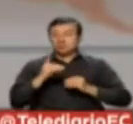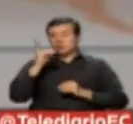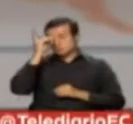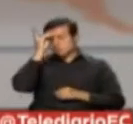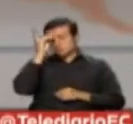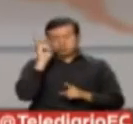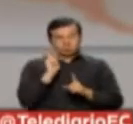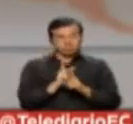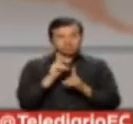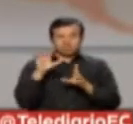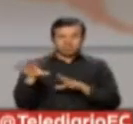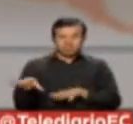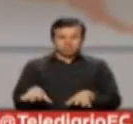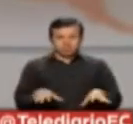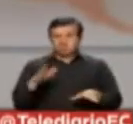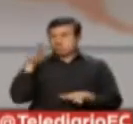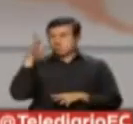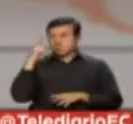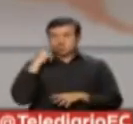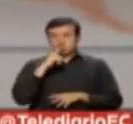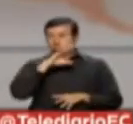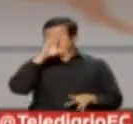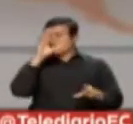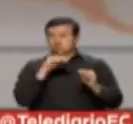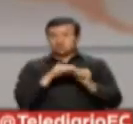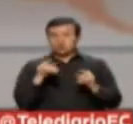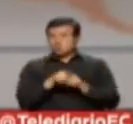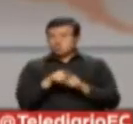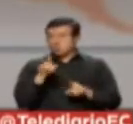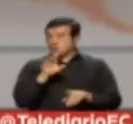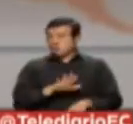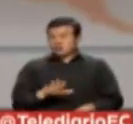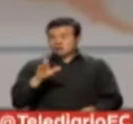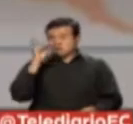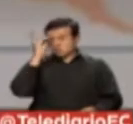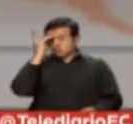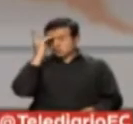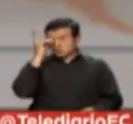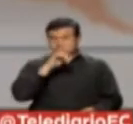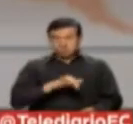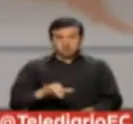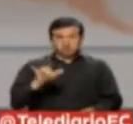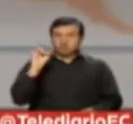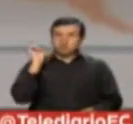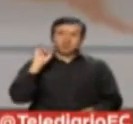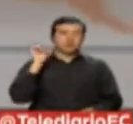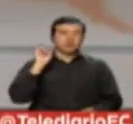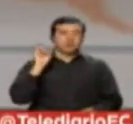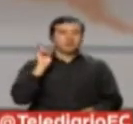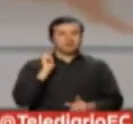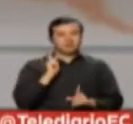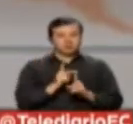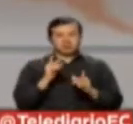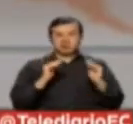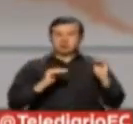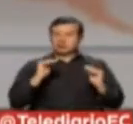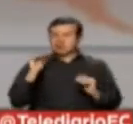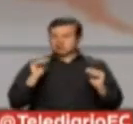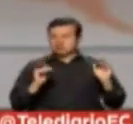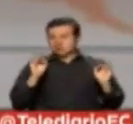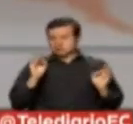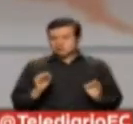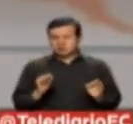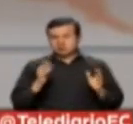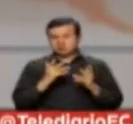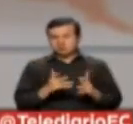deberes y coordinación entre los docentes para que no todos manden los deberes a la vez sino que se mande de manera que esté equilibrado digamos